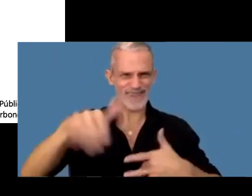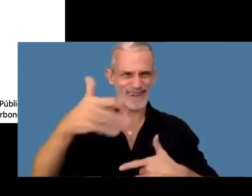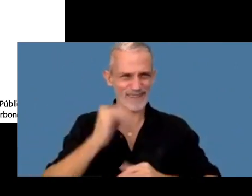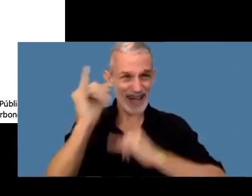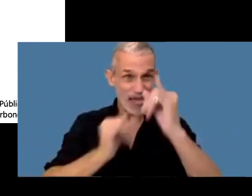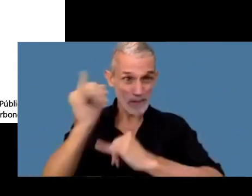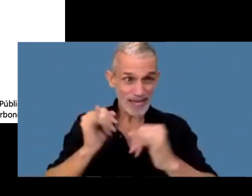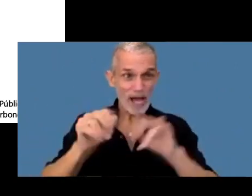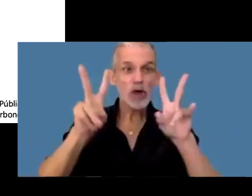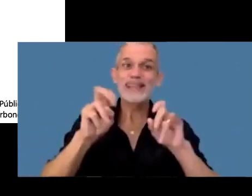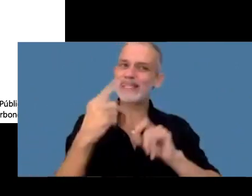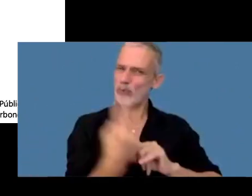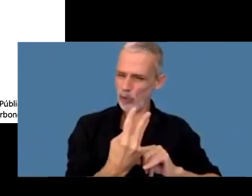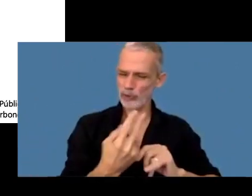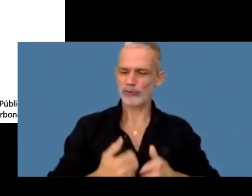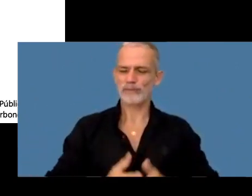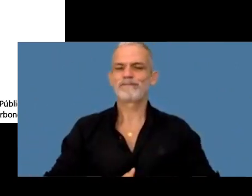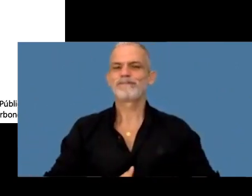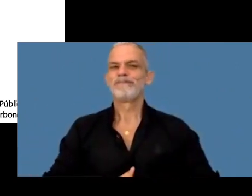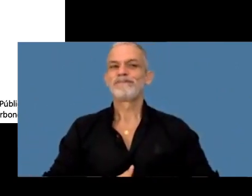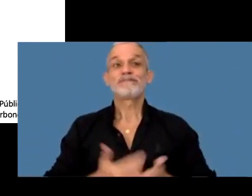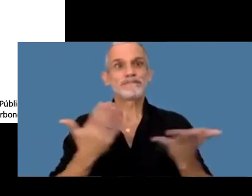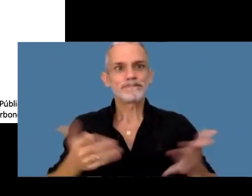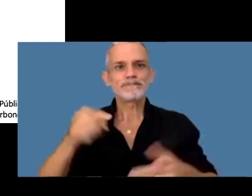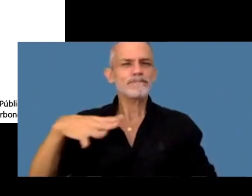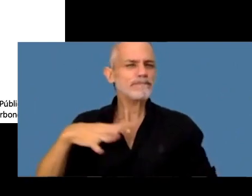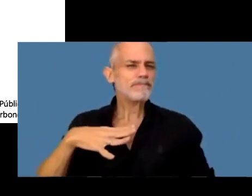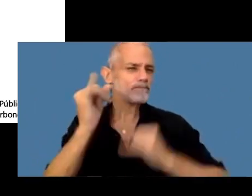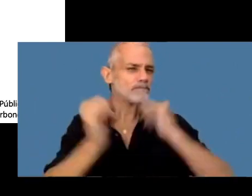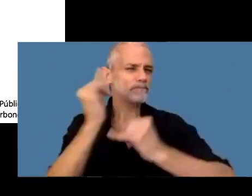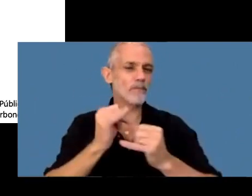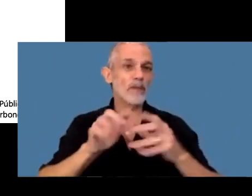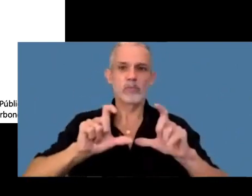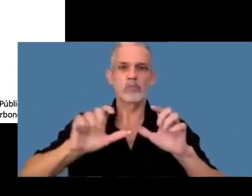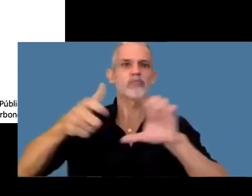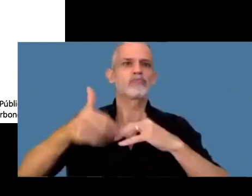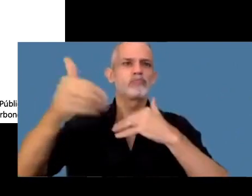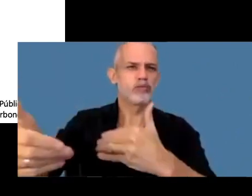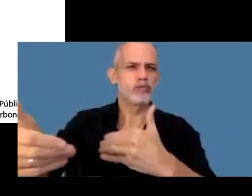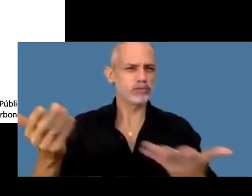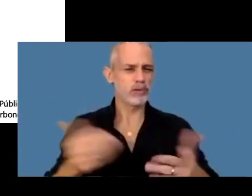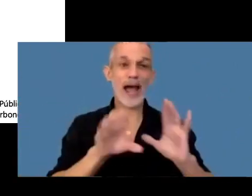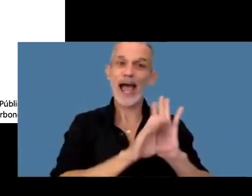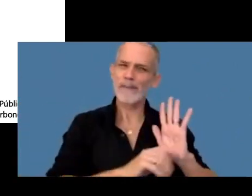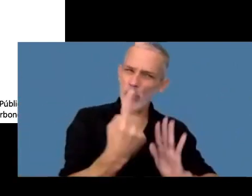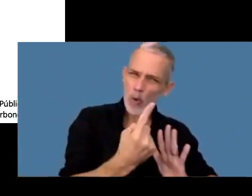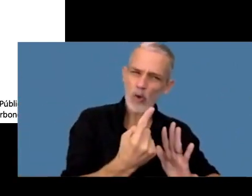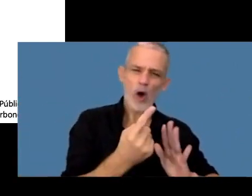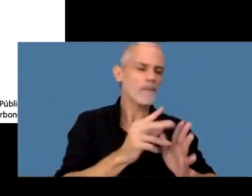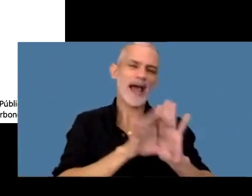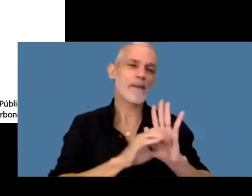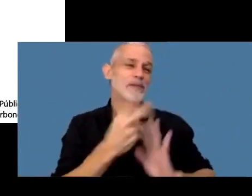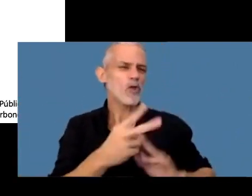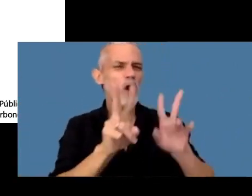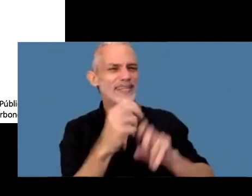2. Y ahora nos queda ver el diferimiento, ¿sí? Recordemos, capítulo 1, capítulo 2, título 1,